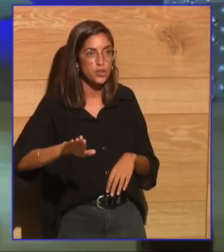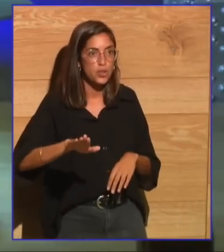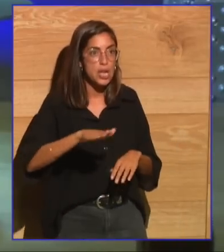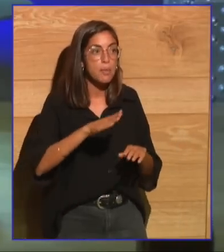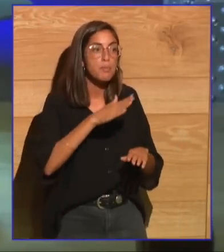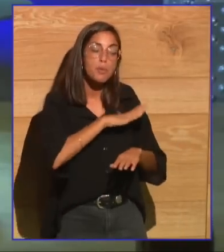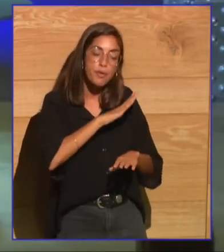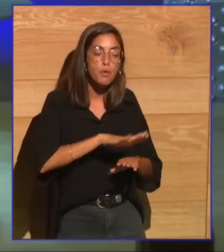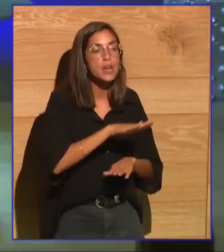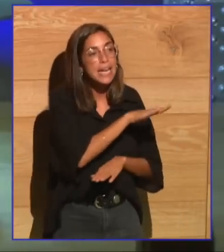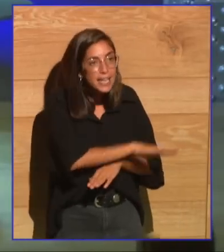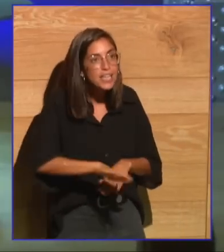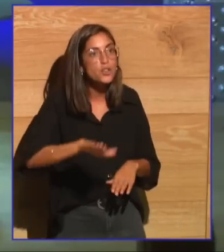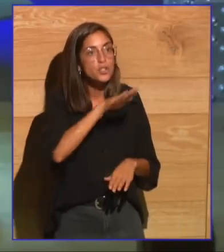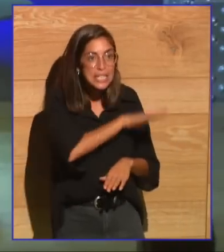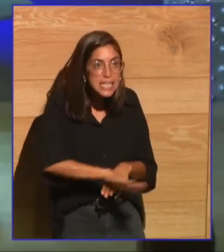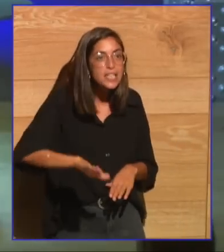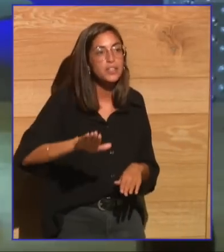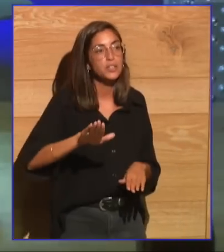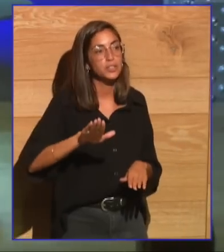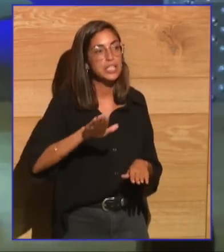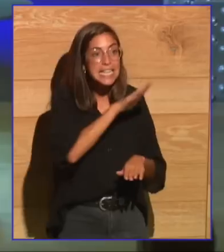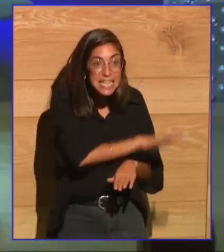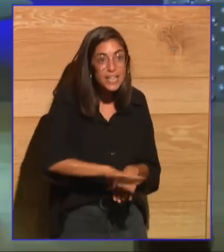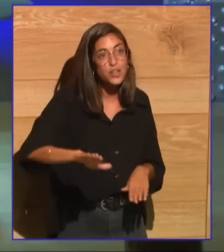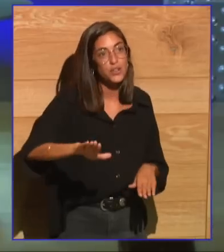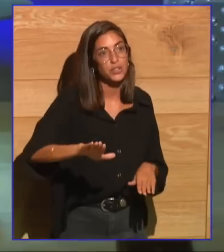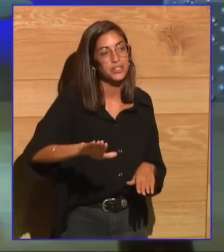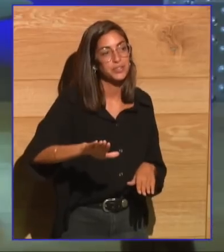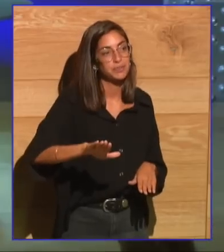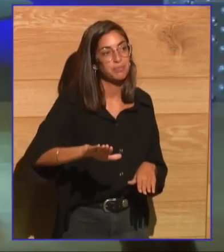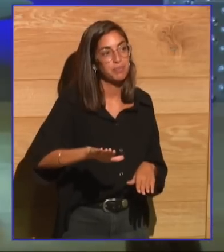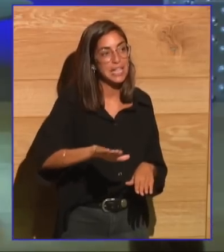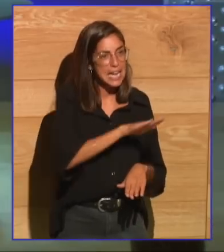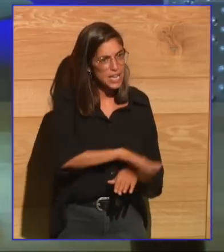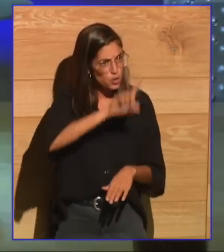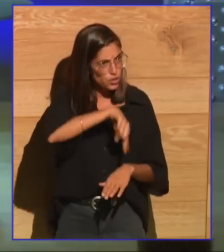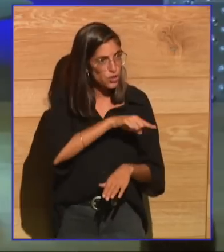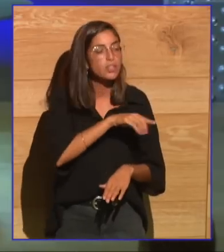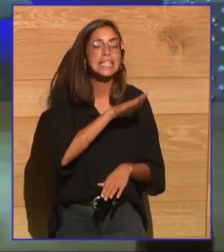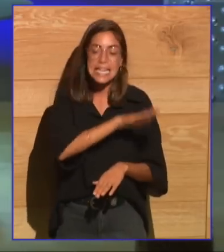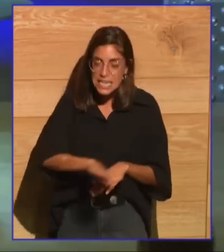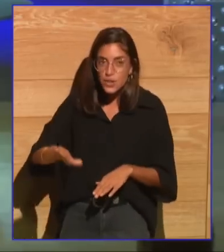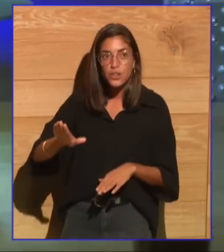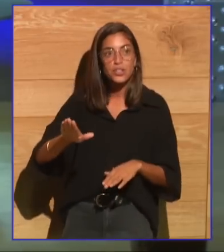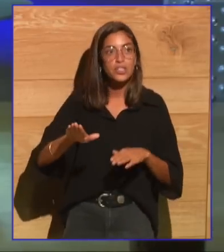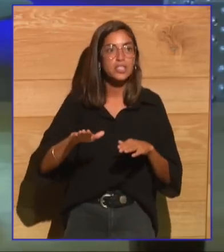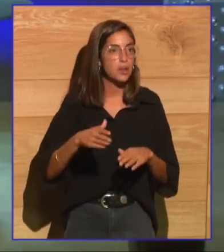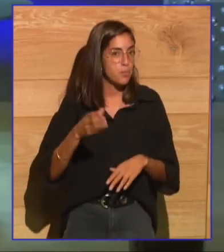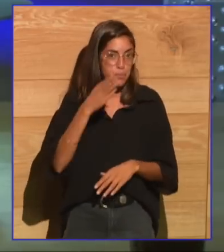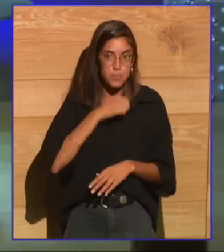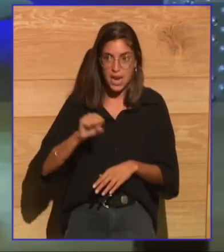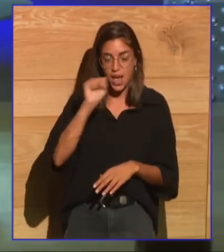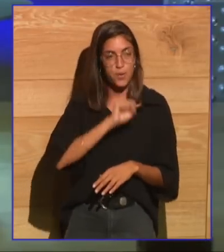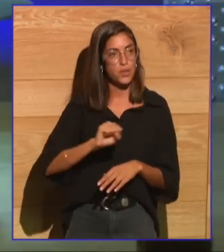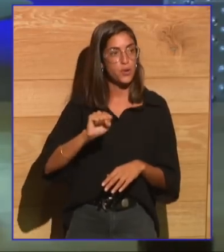con niños niños niños niño con niños con jabil esto sí lo he dicho con niños es que es espectacular con